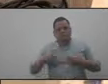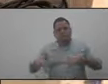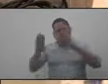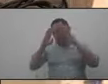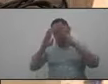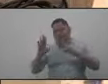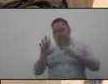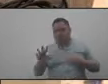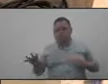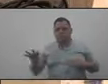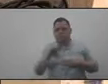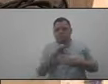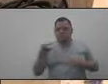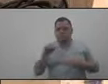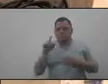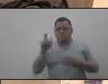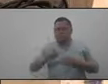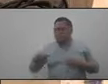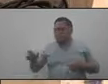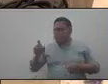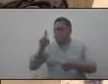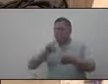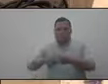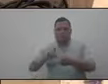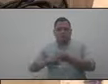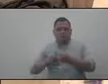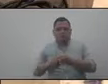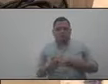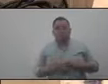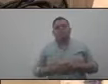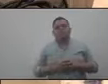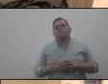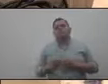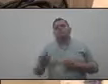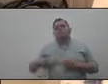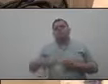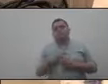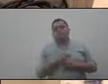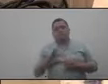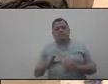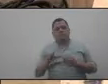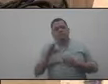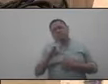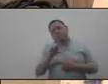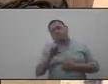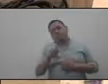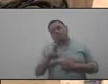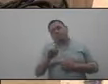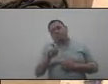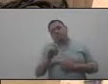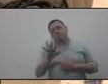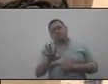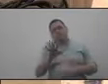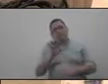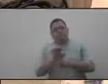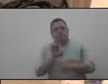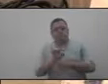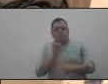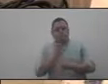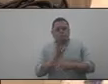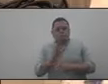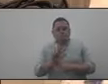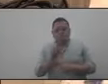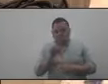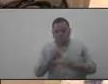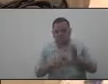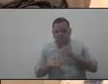brinde a todos sus afiliados. Decirles que Capresoca es una institución departamental que es patrimonio